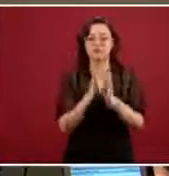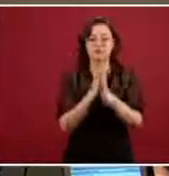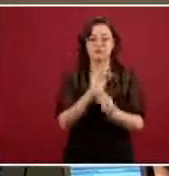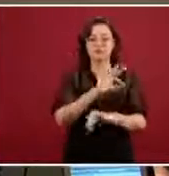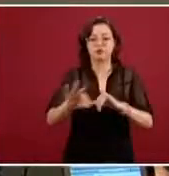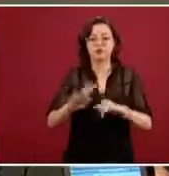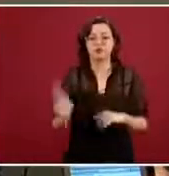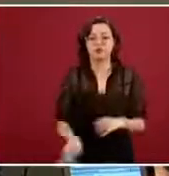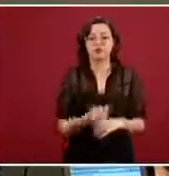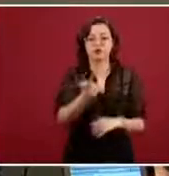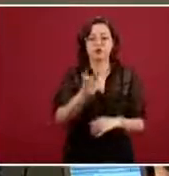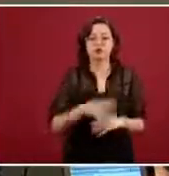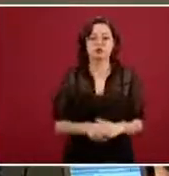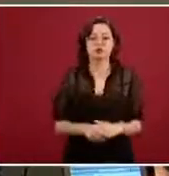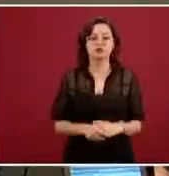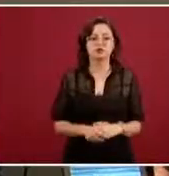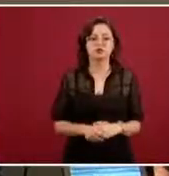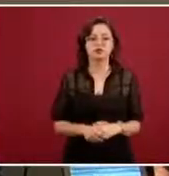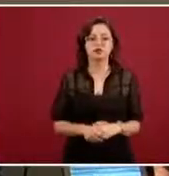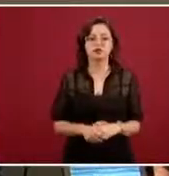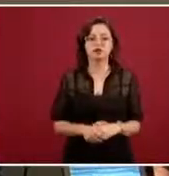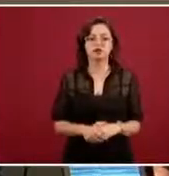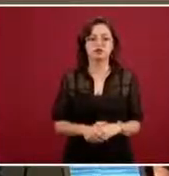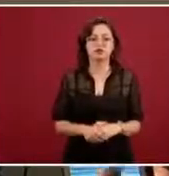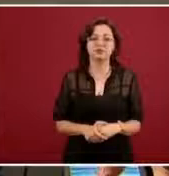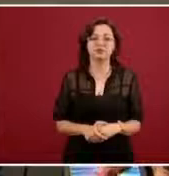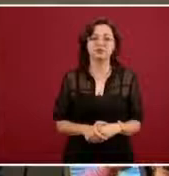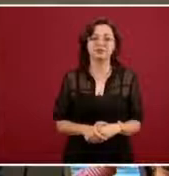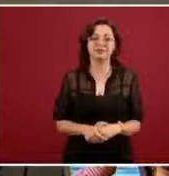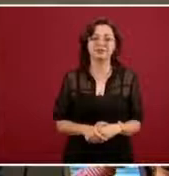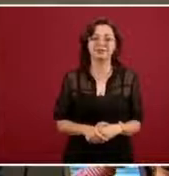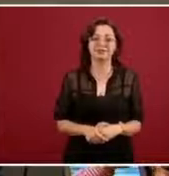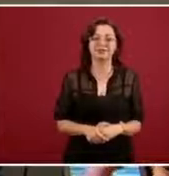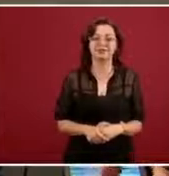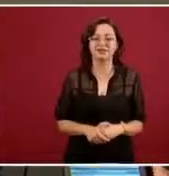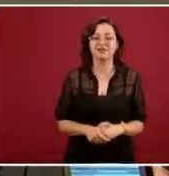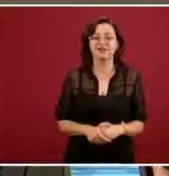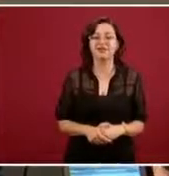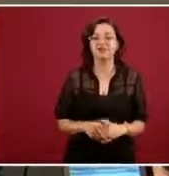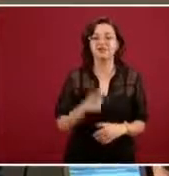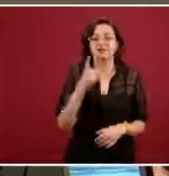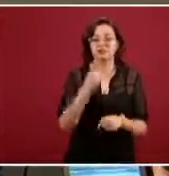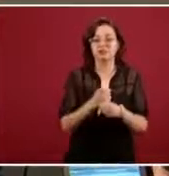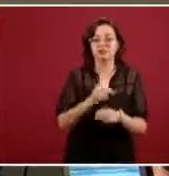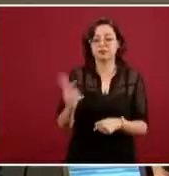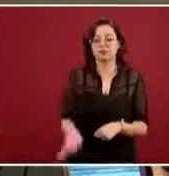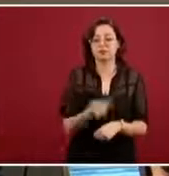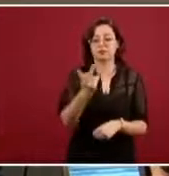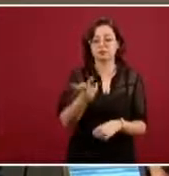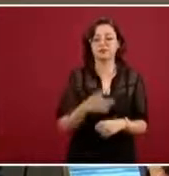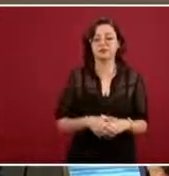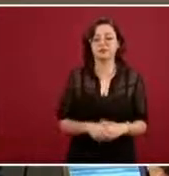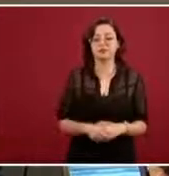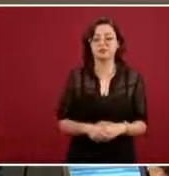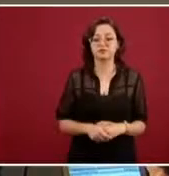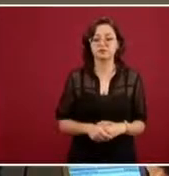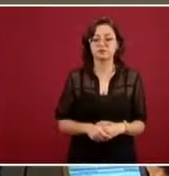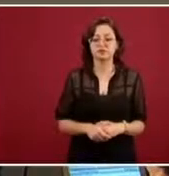favor. Y usted allá. Usted habló ya hace poquito, se me hace. Vamos a darle primero allá al compañero.